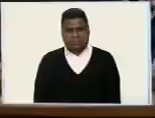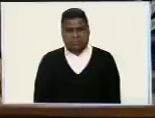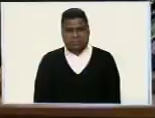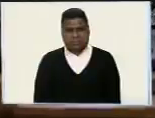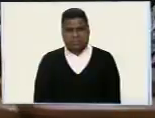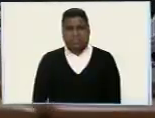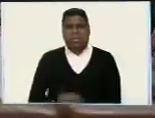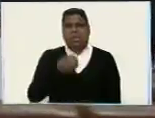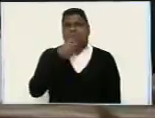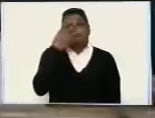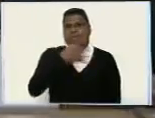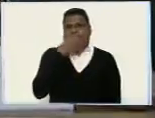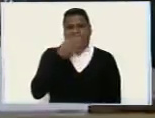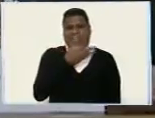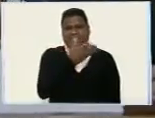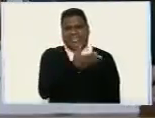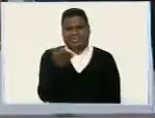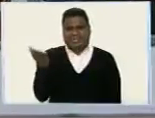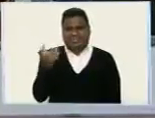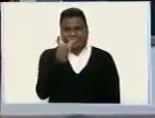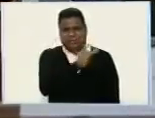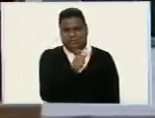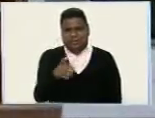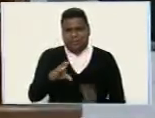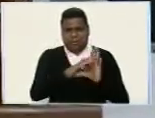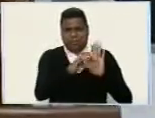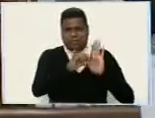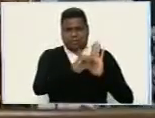Bueno, buenas tardes, compañeros constituyentes.